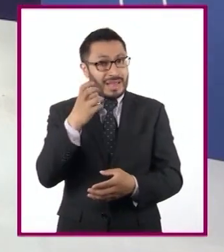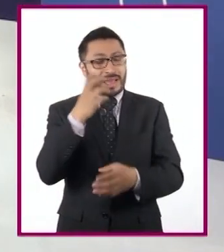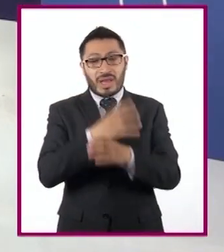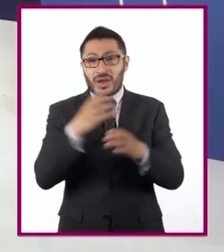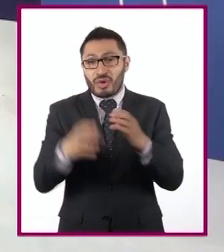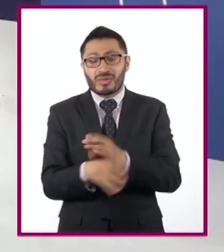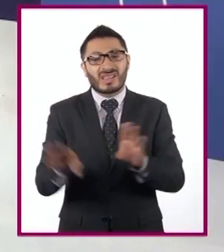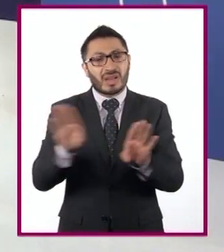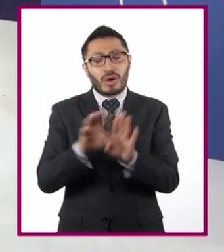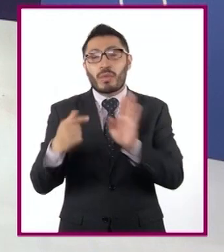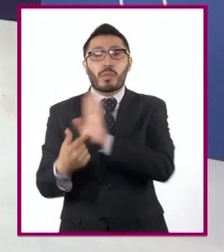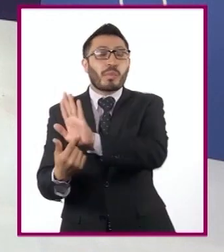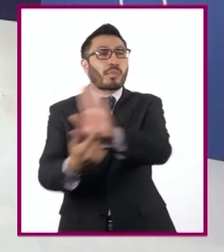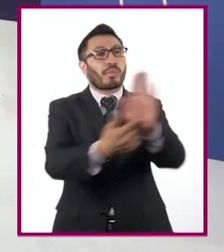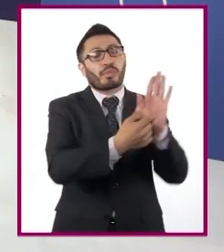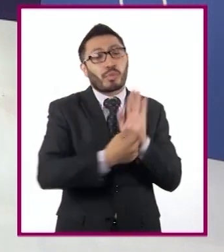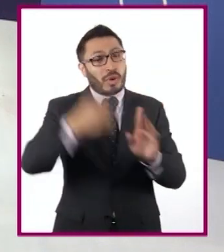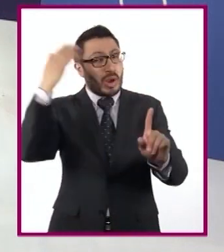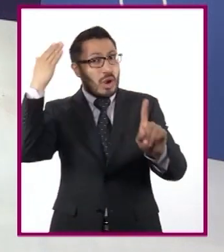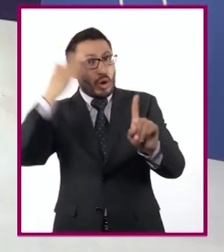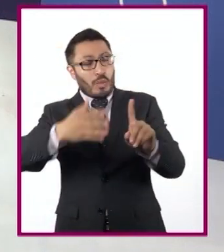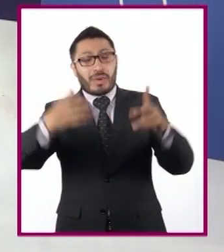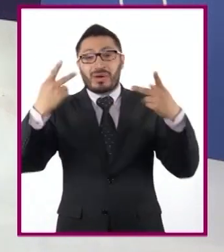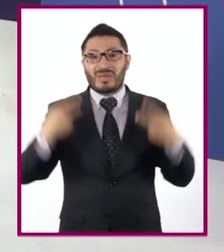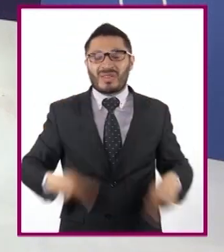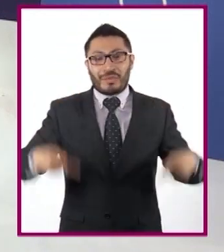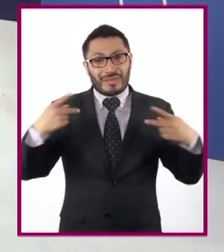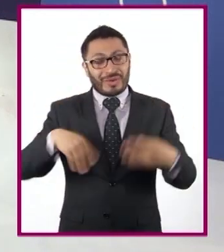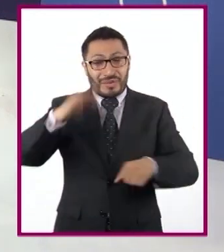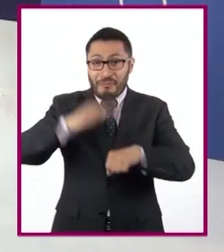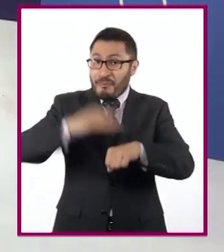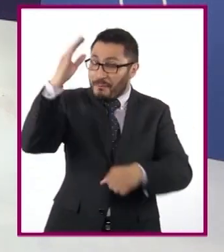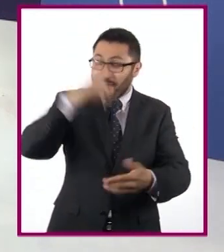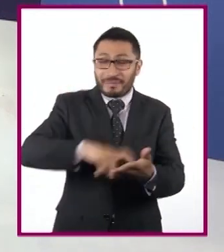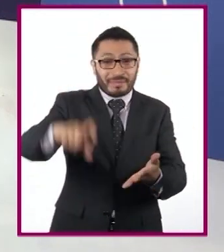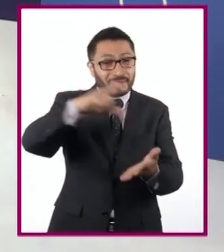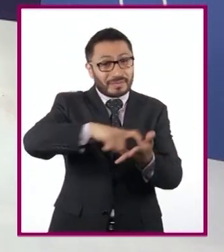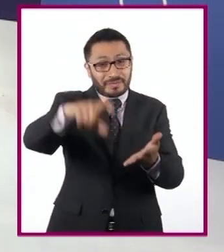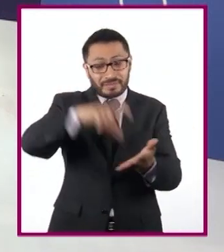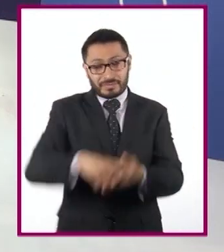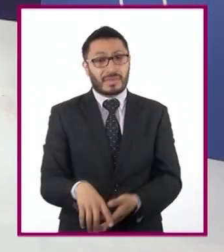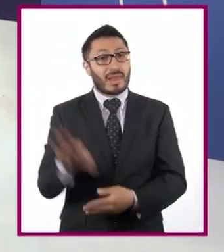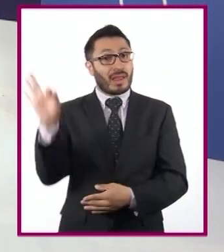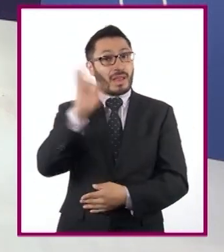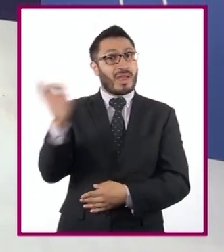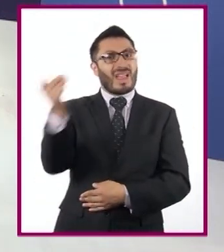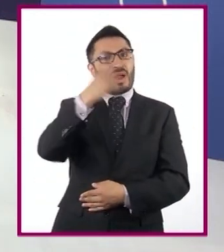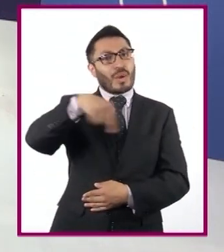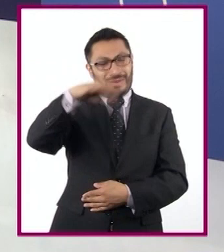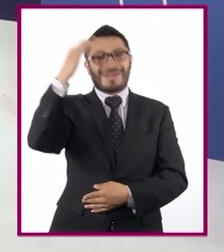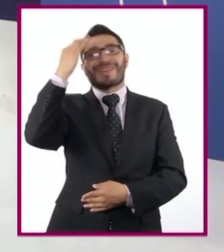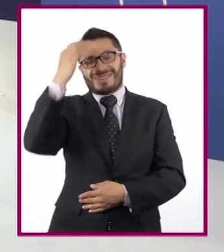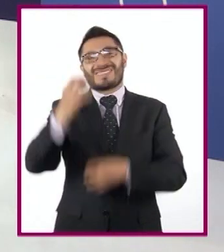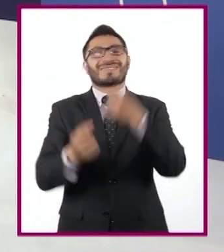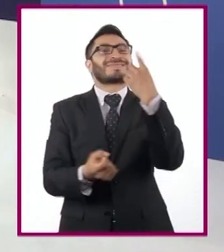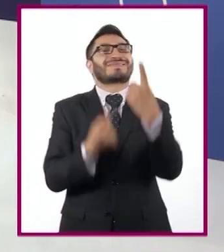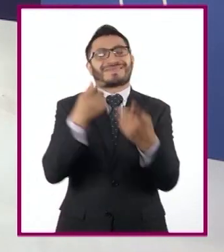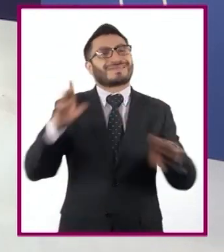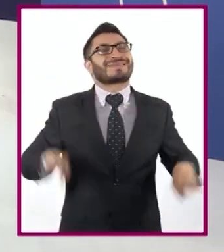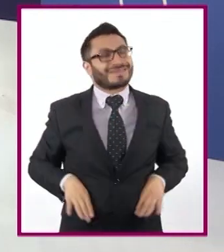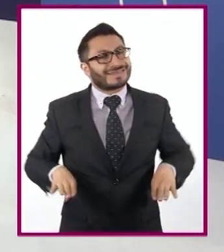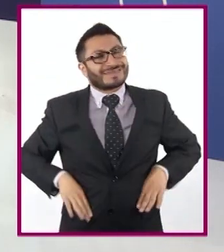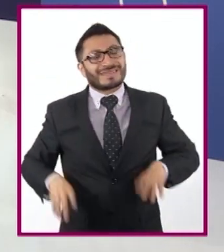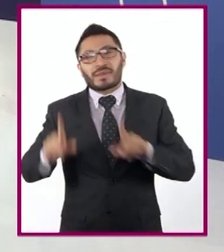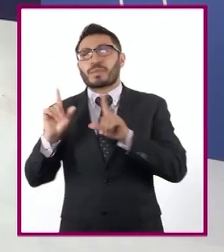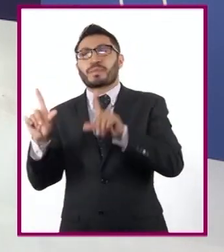de la publicidad para llegar a un gran número de consumidores. Seguramente ustedes ya conocen algunas características